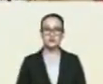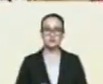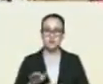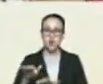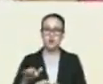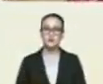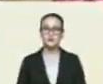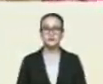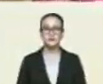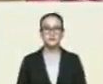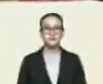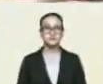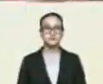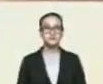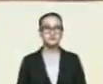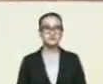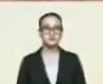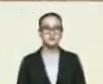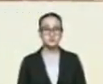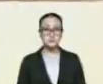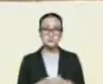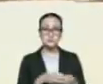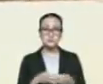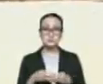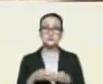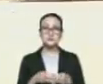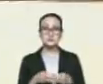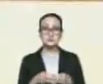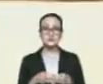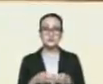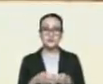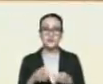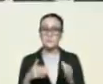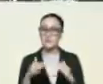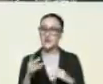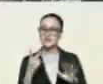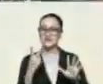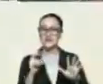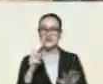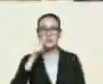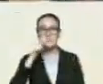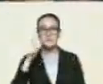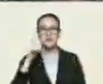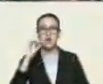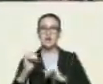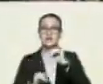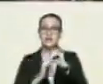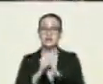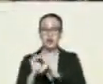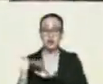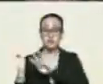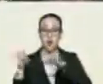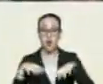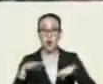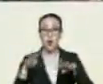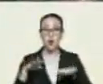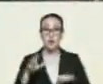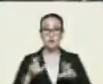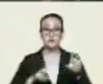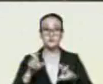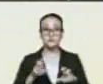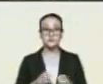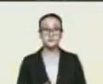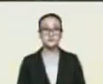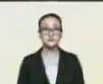respaldo. Es importante destacar que para estos comicios estuvieron presentes más de 70 acompañantes internacionales. Tibisay